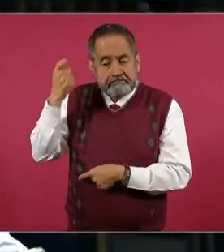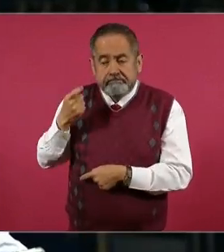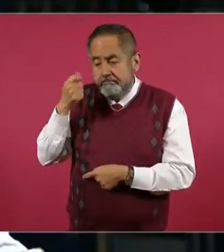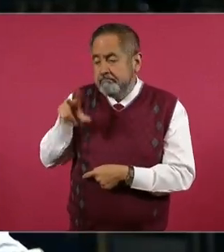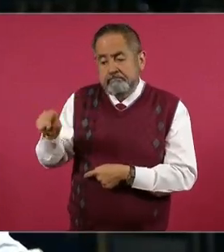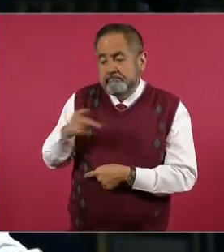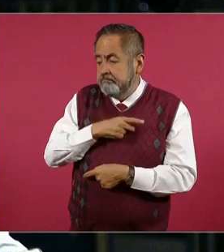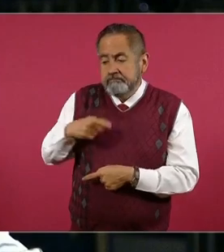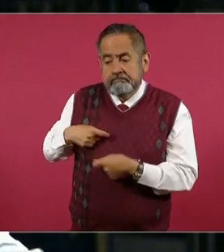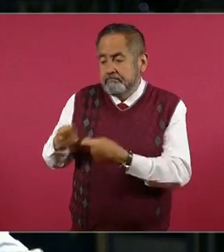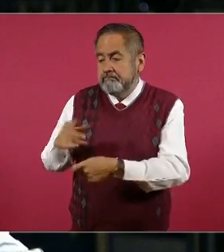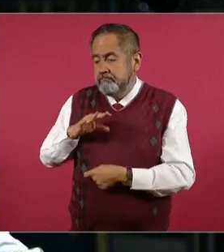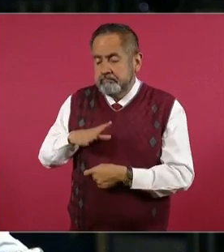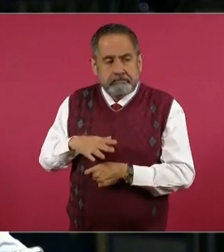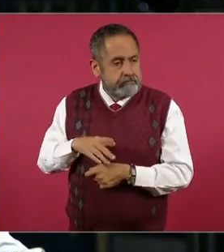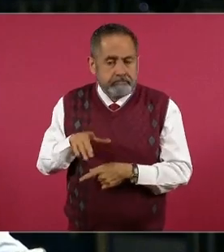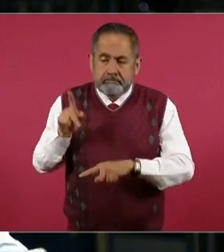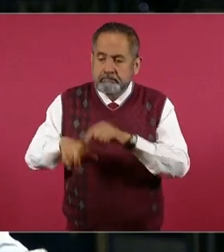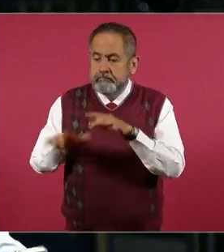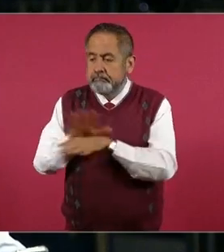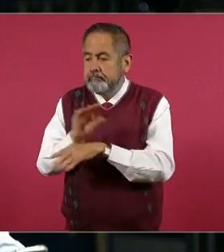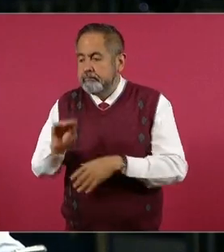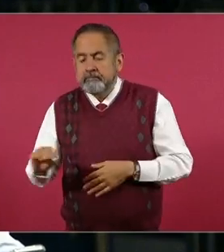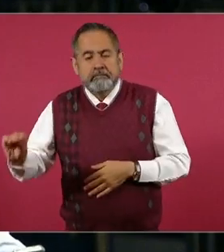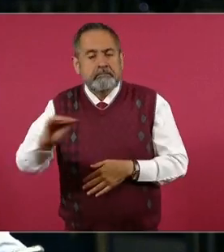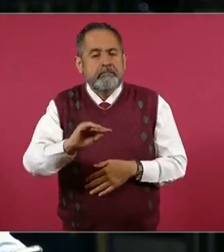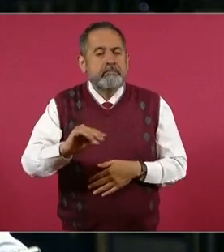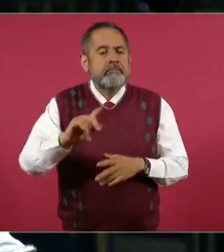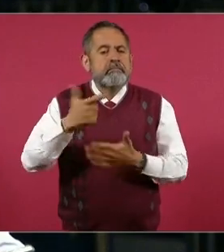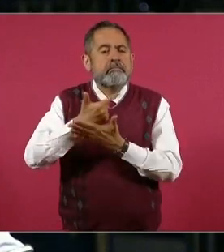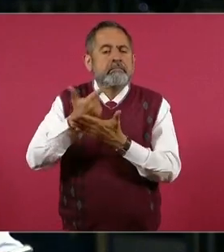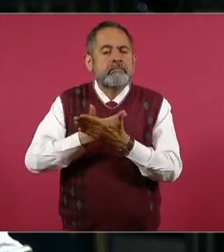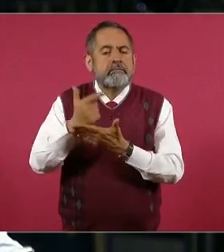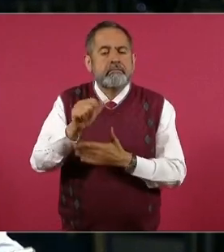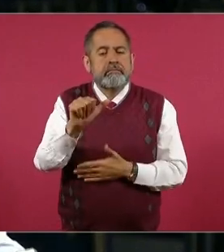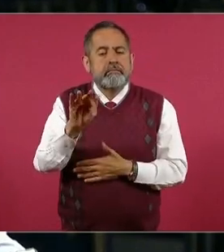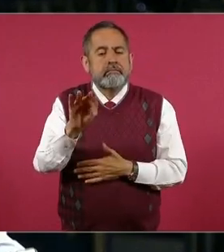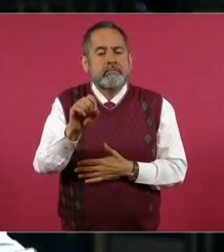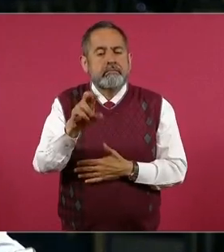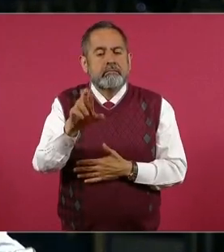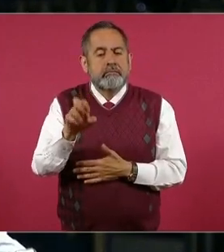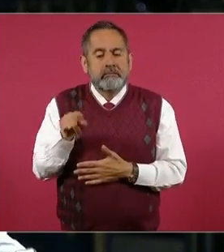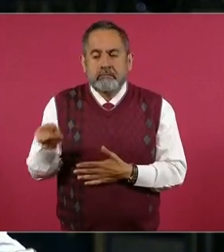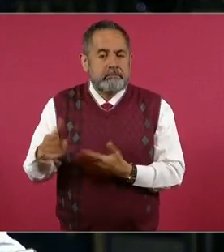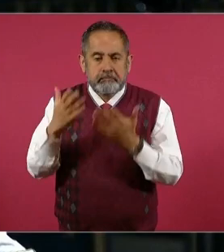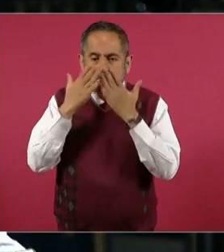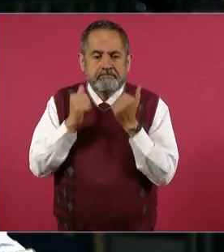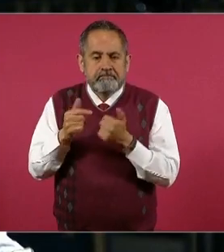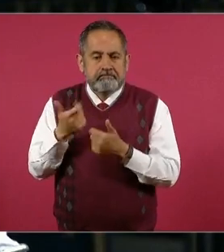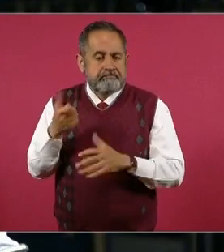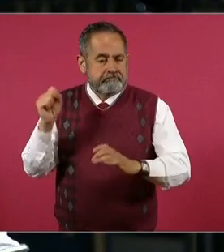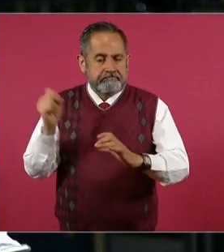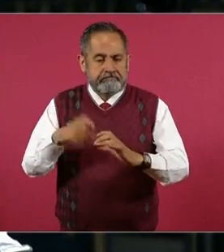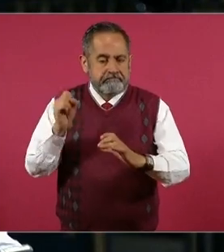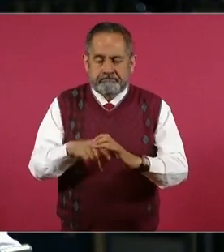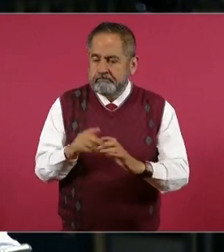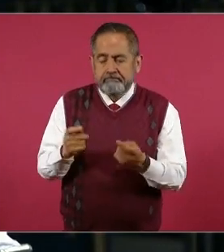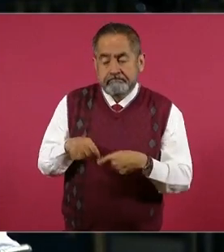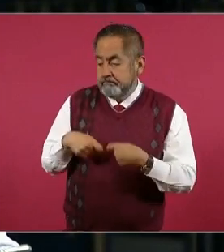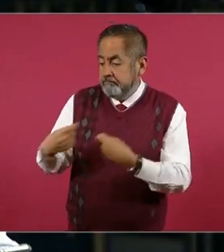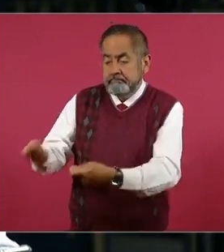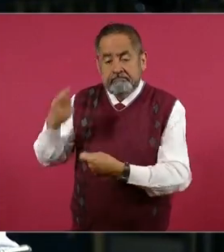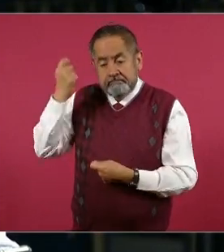y posteriormente fue asignado a cuentas individuales a las Afores, que no cuentan con fondos suficientes para